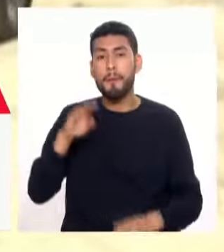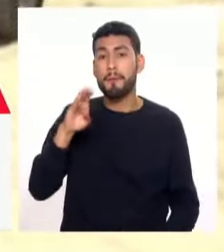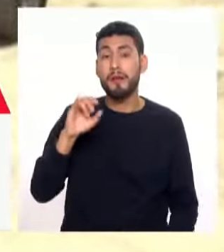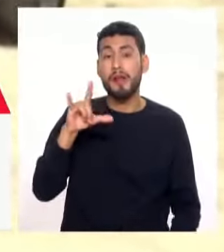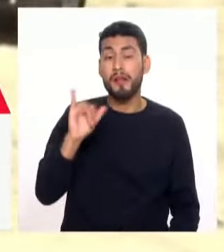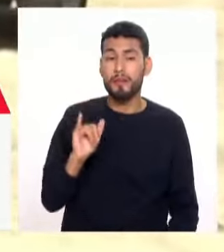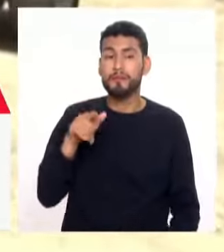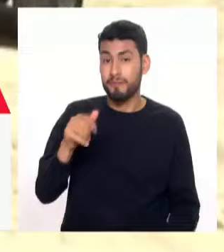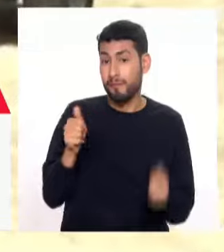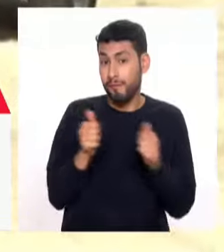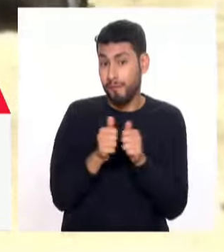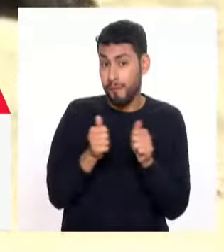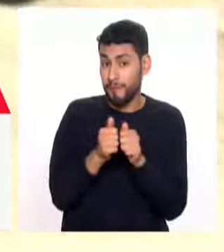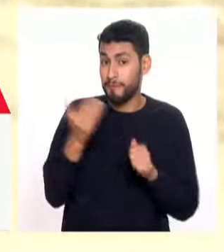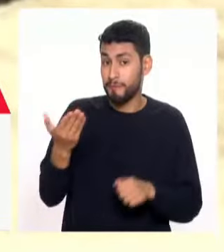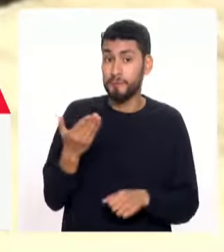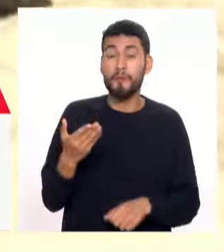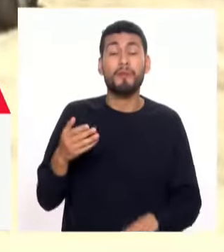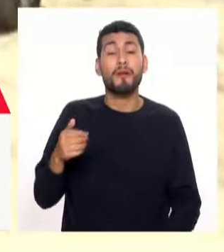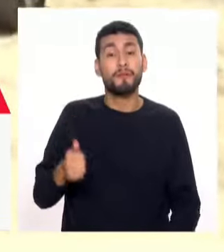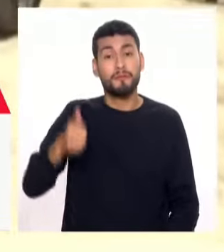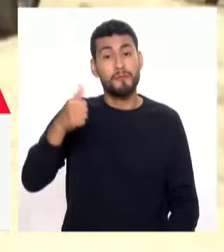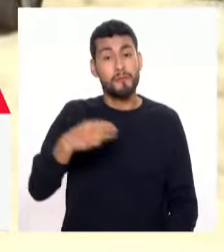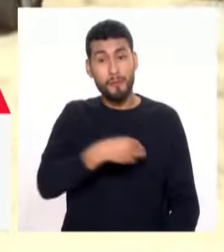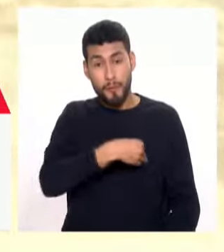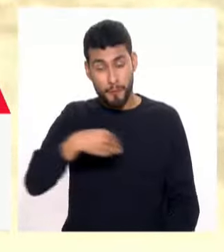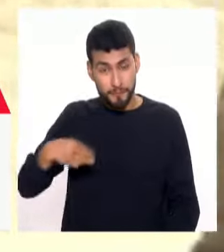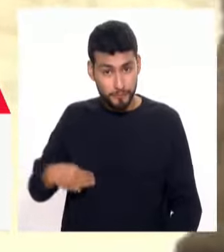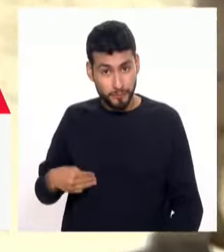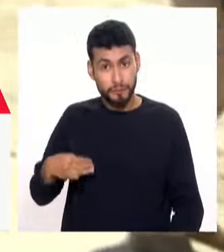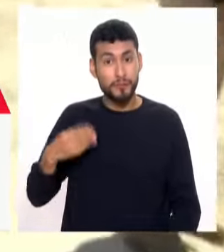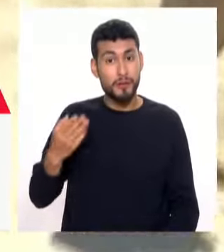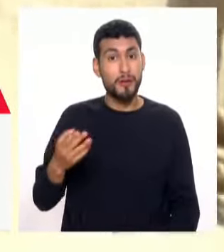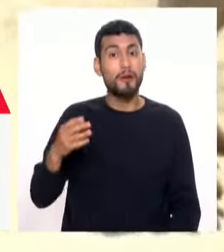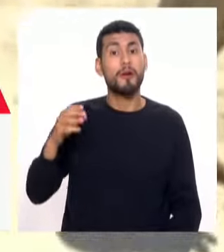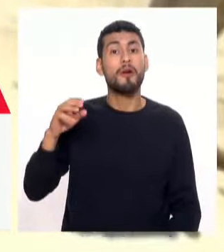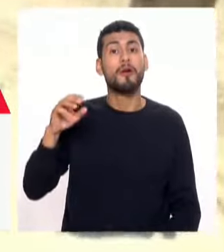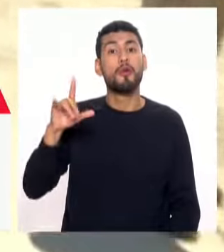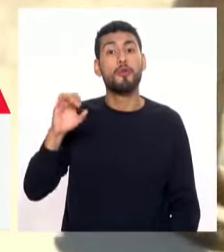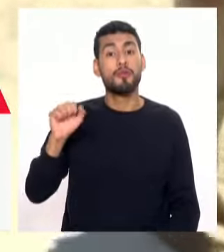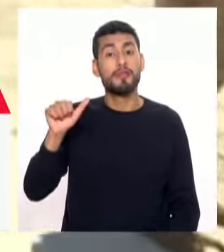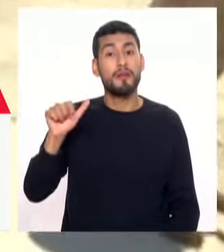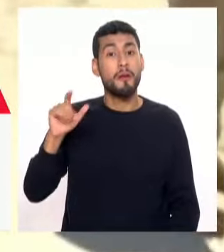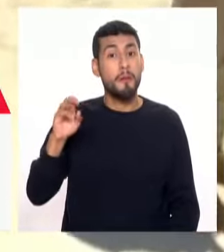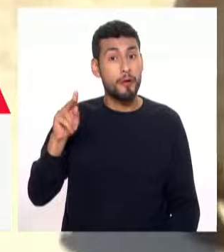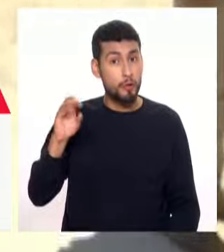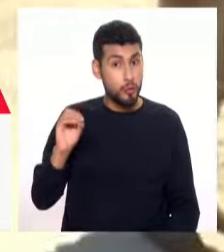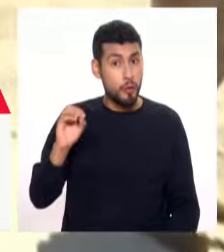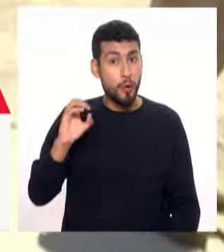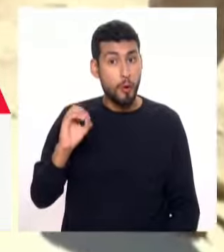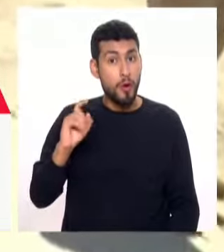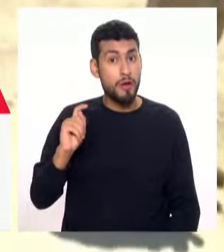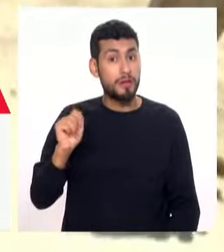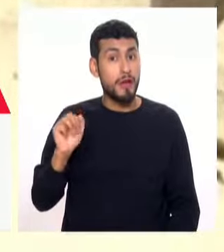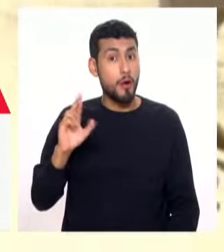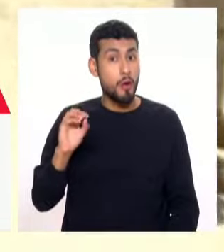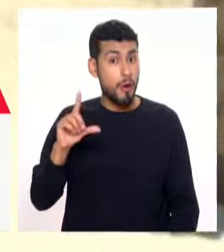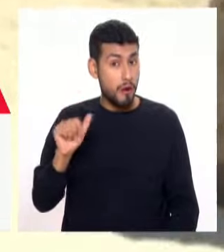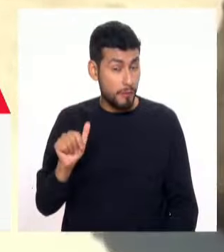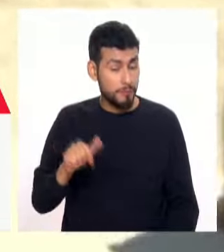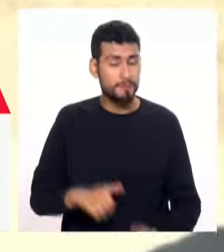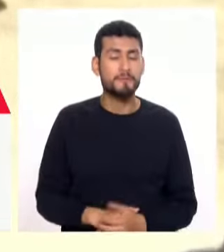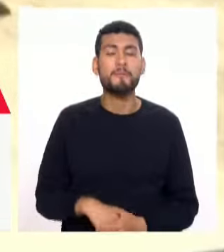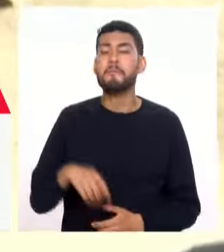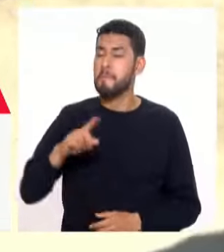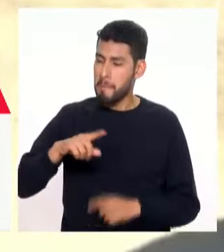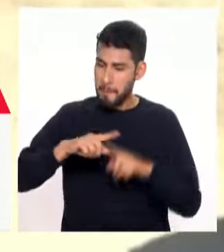al lado del presidente del Consejo de Ministros, Luis Alberto Tarola. También está acompañado por